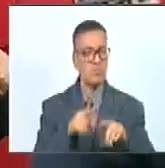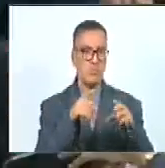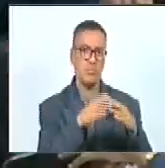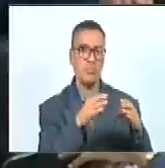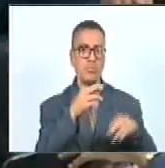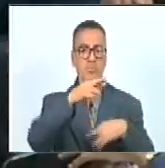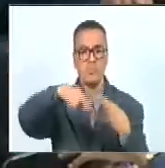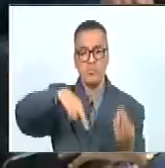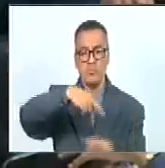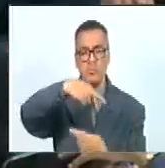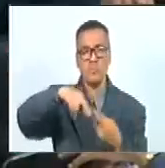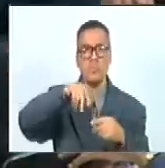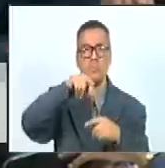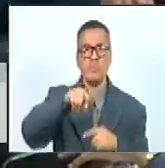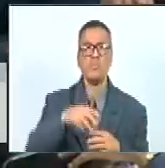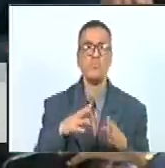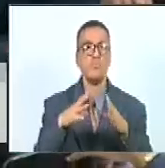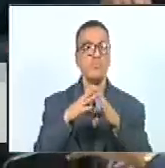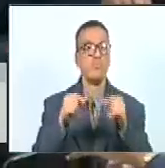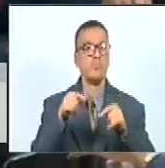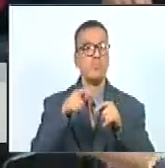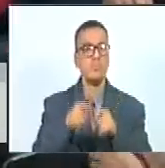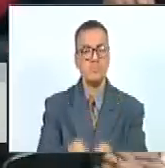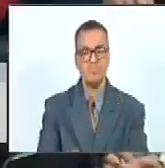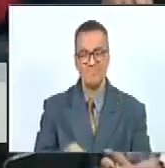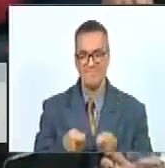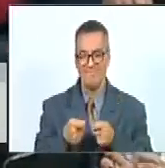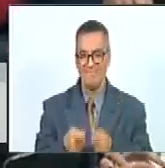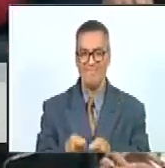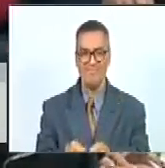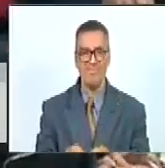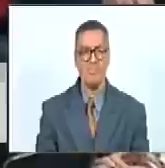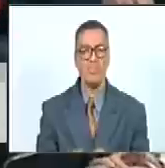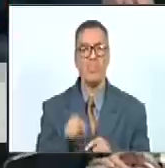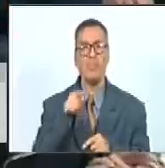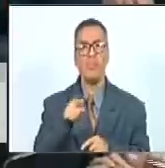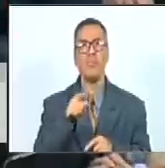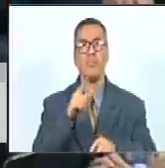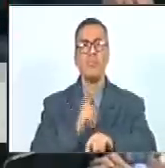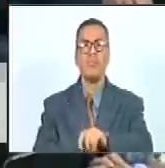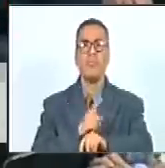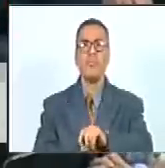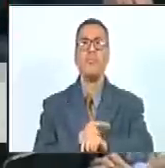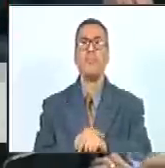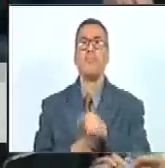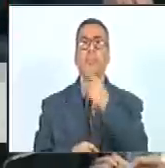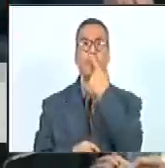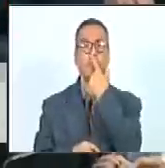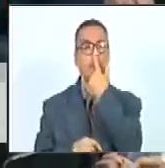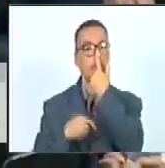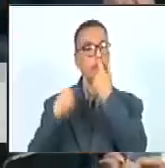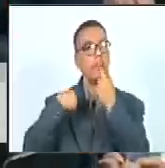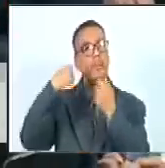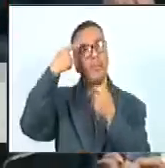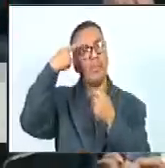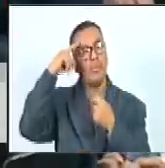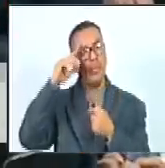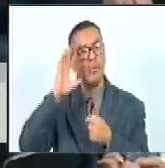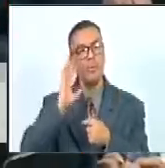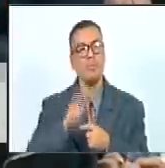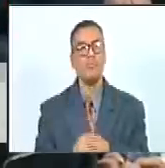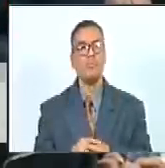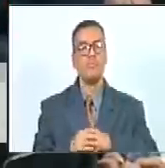en revolución y cómo intentan en estos tiempos pretender